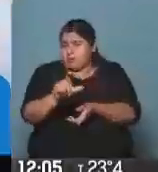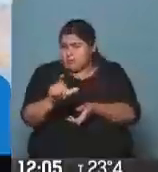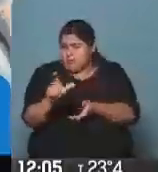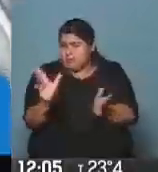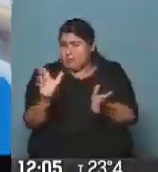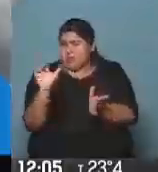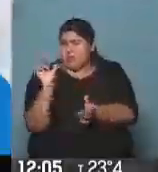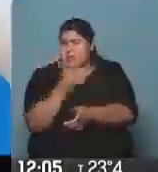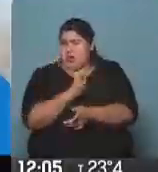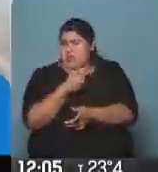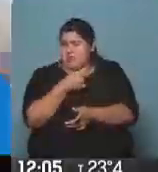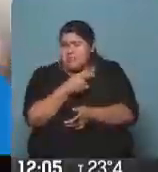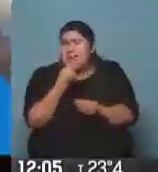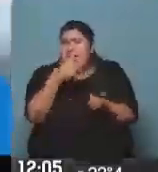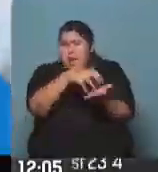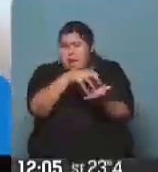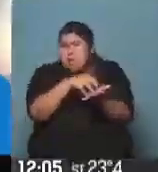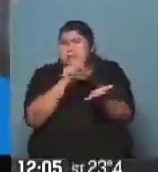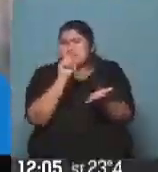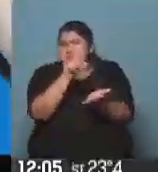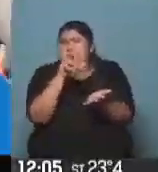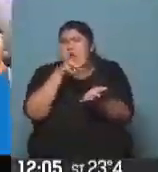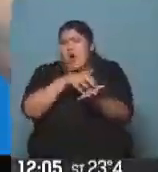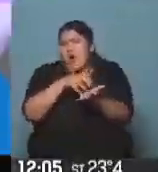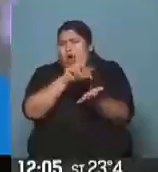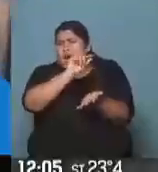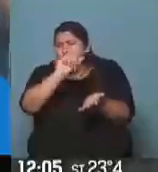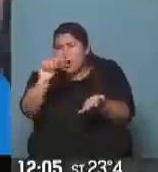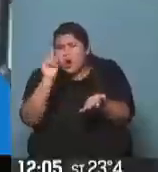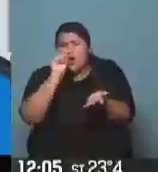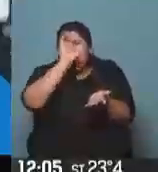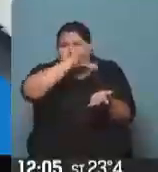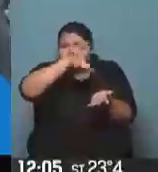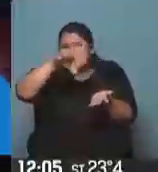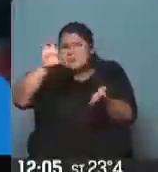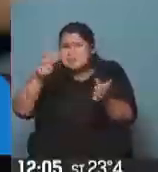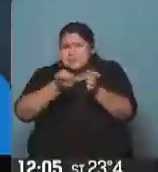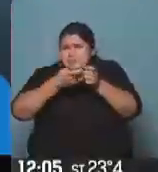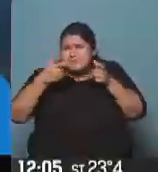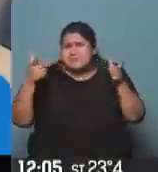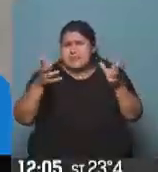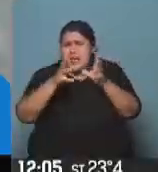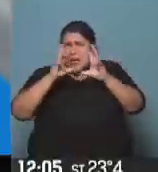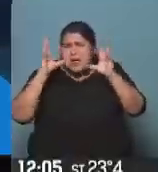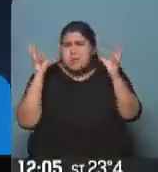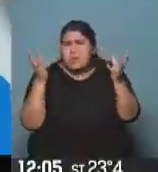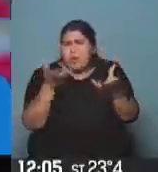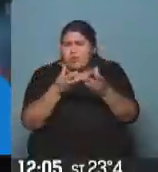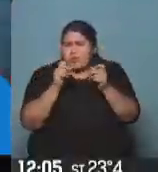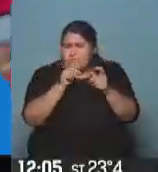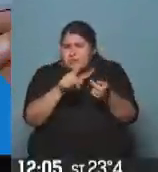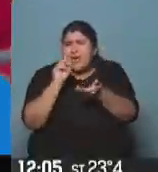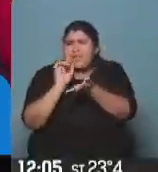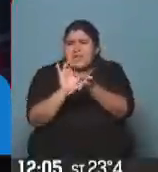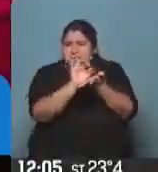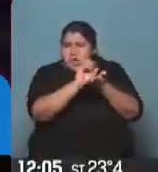creer racionalmente que una empresa como Coca-Cola, con sedes en todos los lugares del mundo, una de las empresas más grandes del planeta, despidiendo